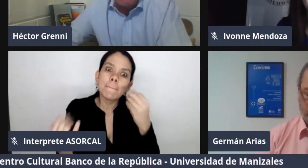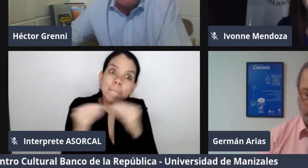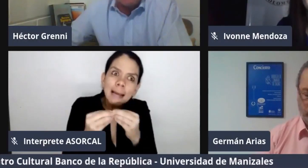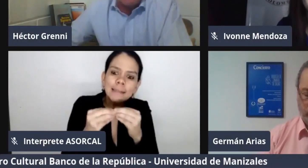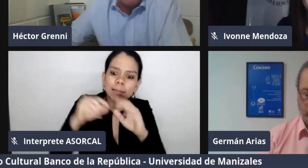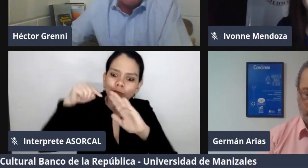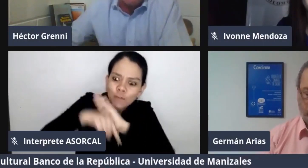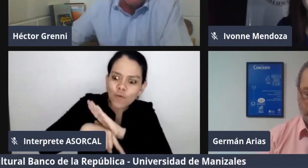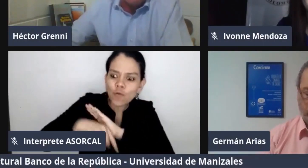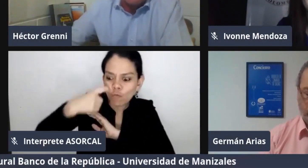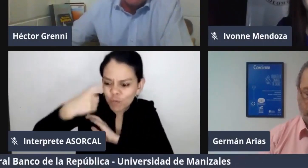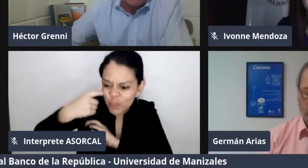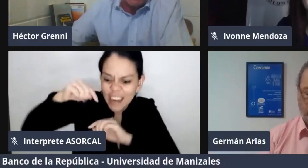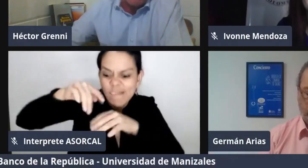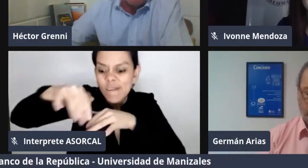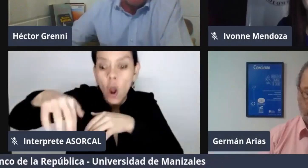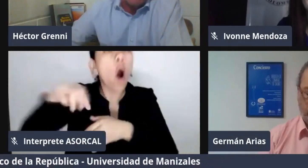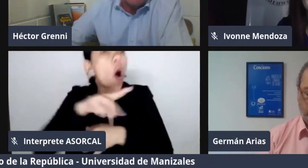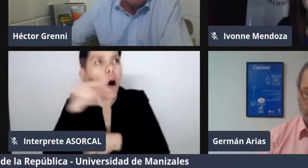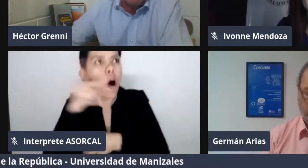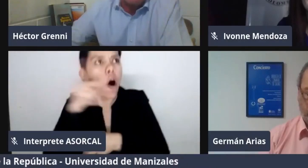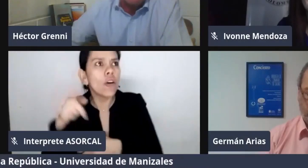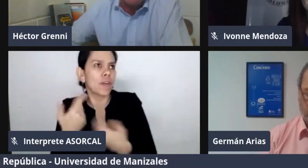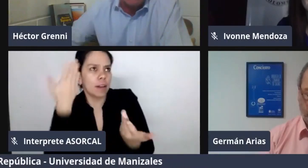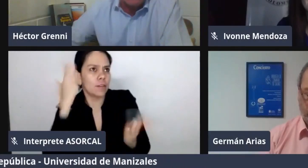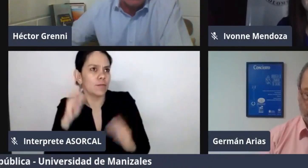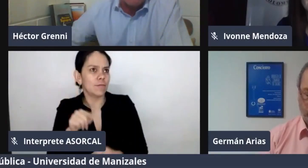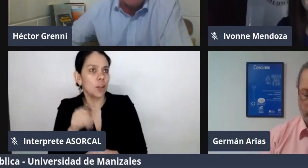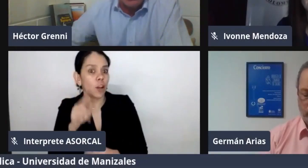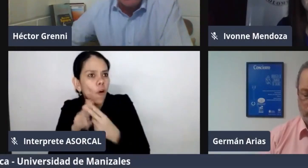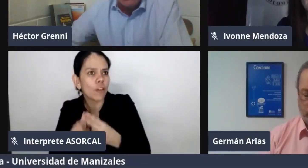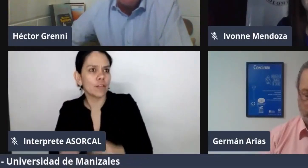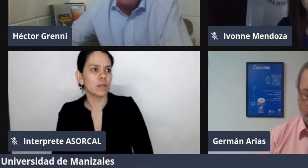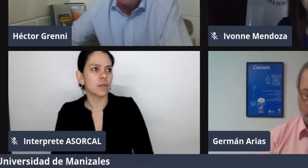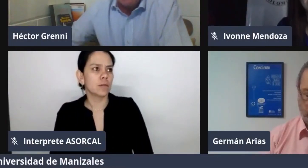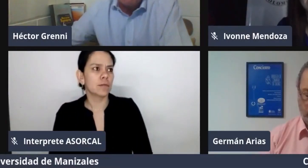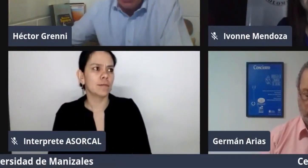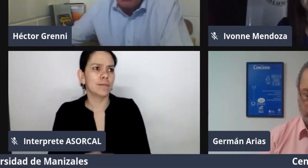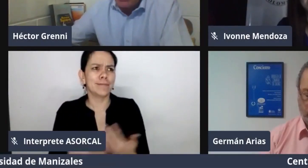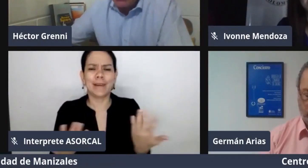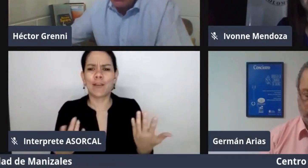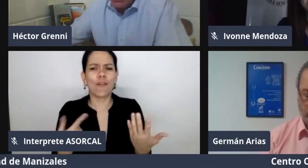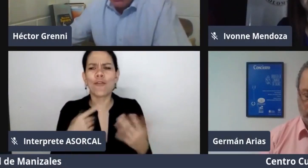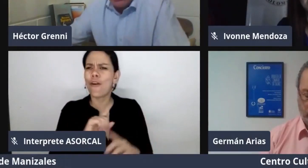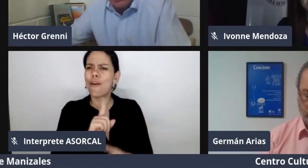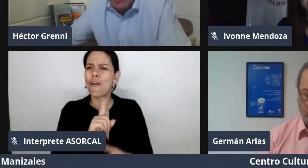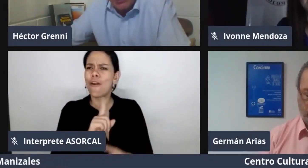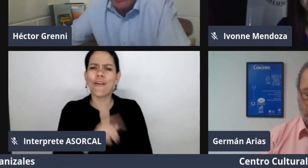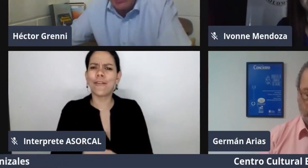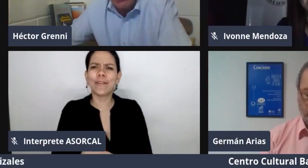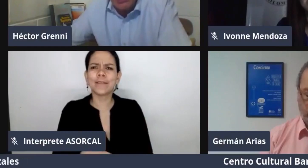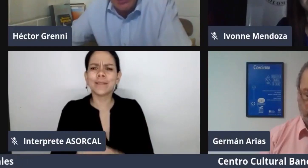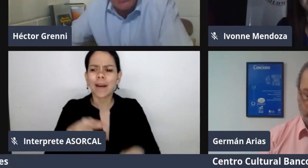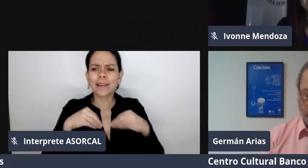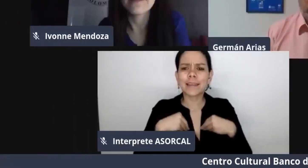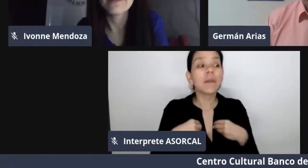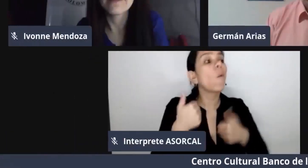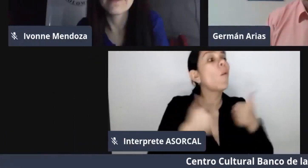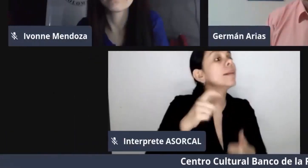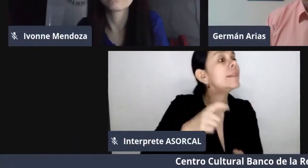Por un lado están las leyes que deberían permitir la búsqueda de la verdad, por otro lado la praxis está negando la